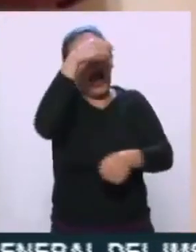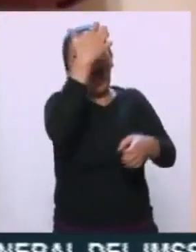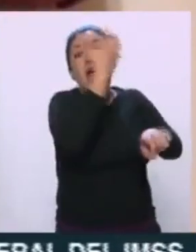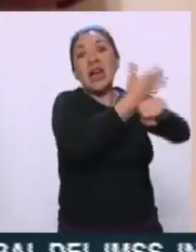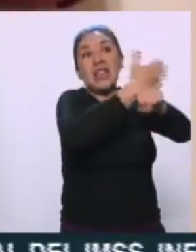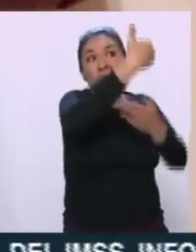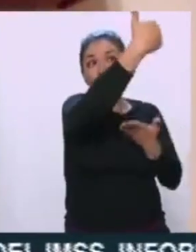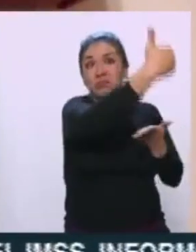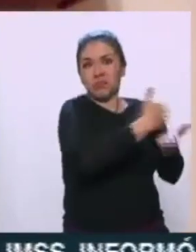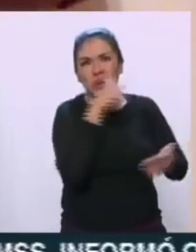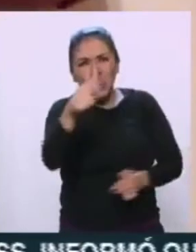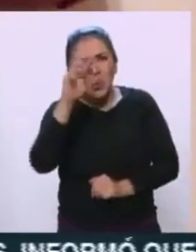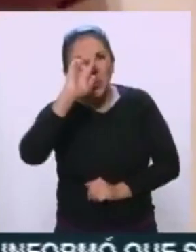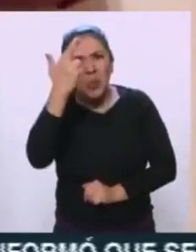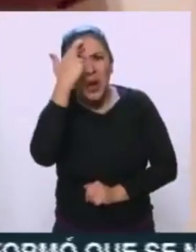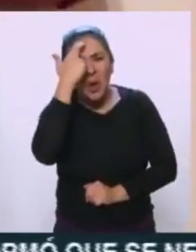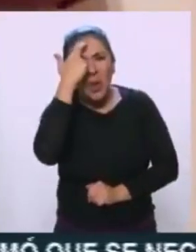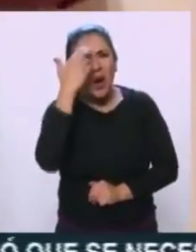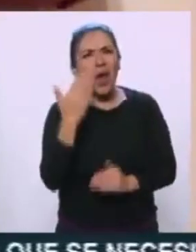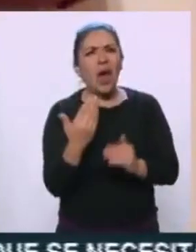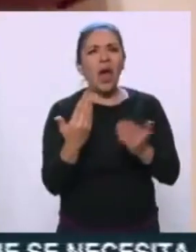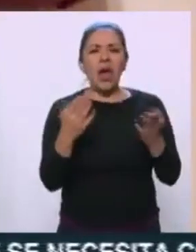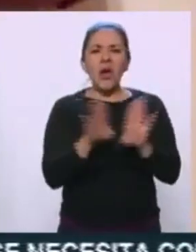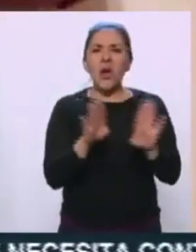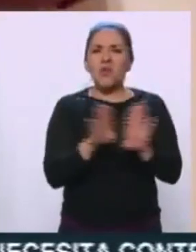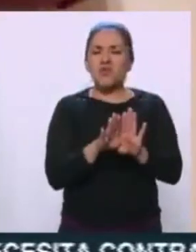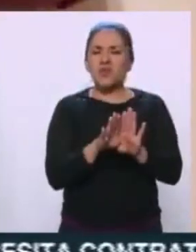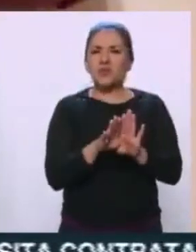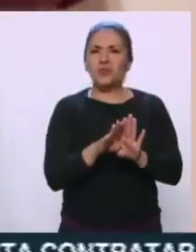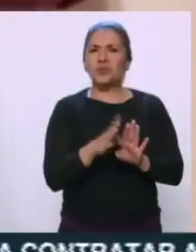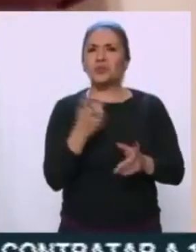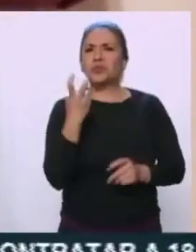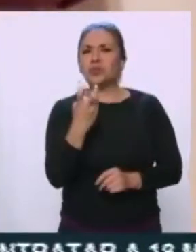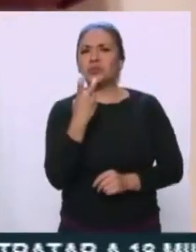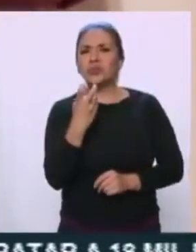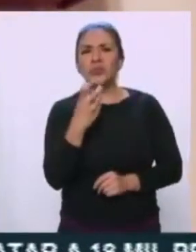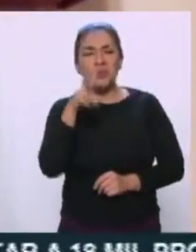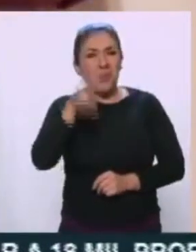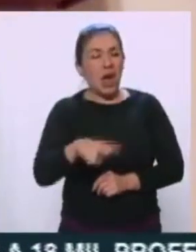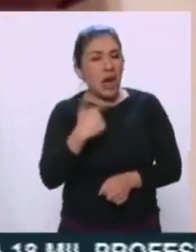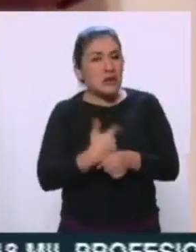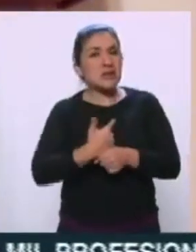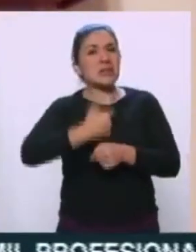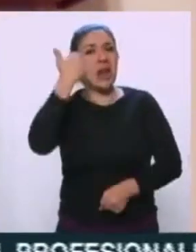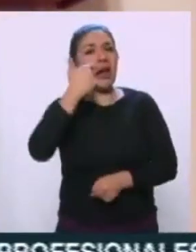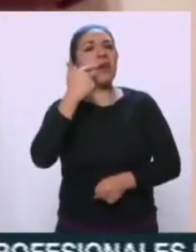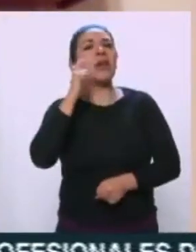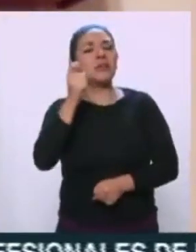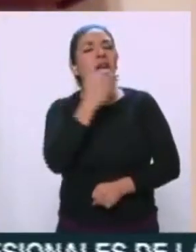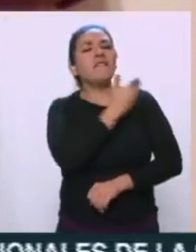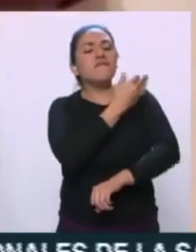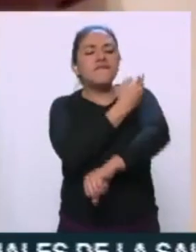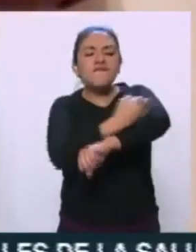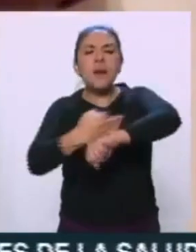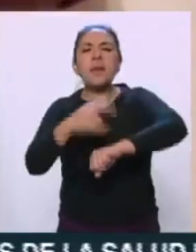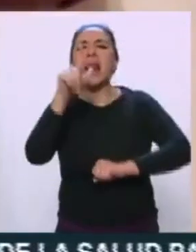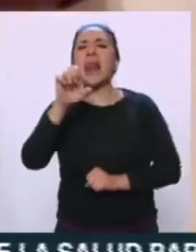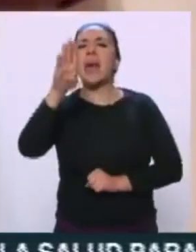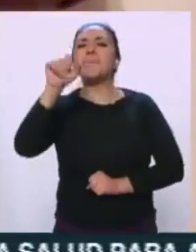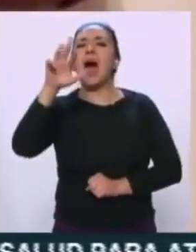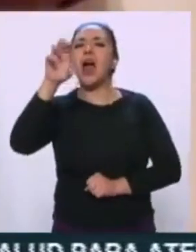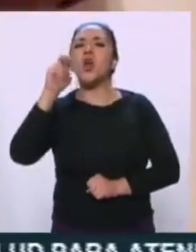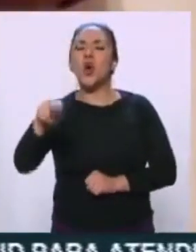Estados Unidos. Recuerda que en el fragor, digamos, de lo terrible que fue para la familia Levarón el